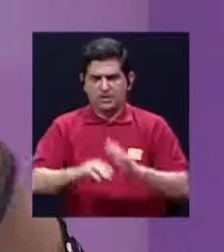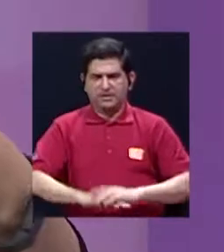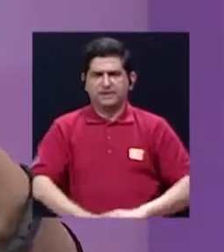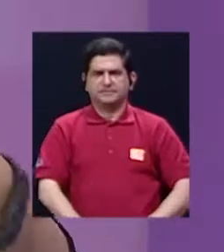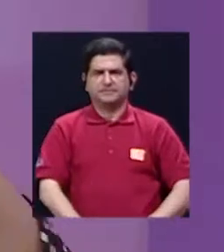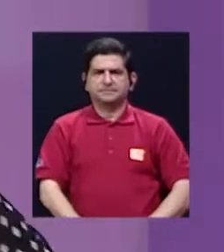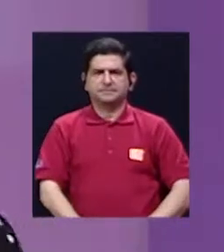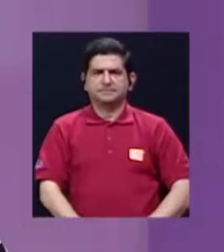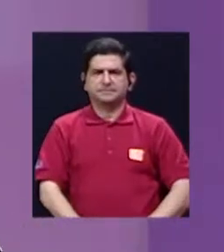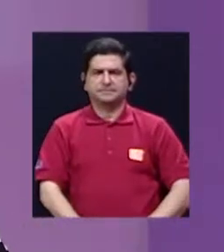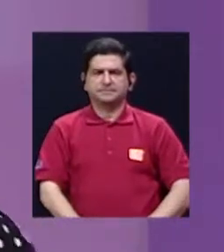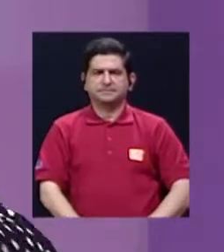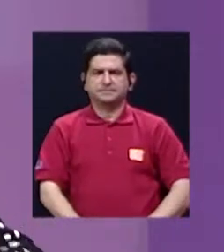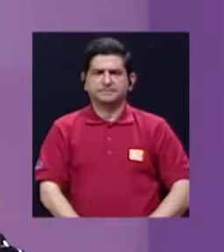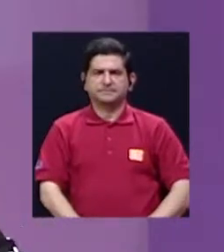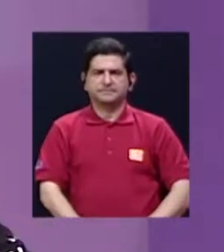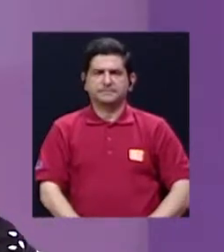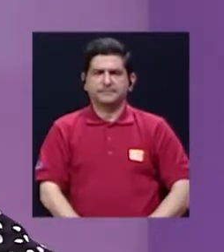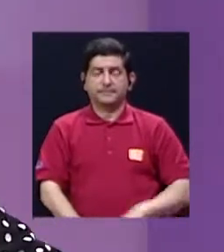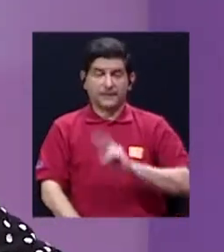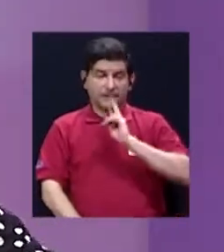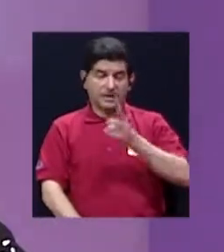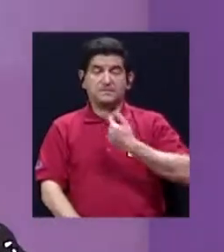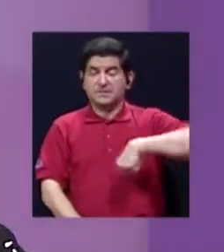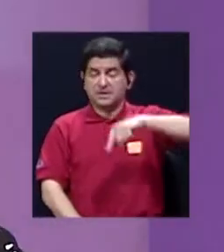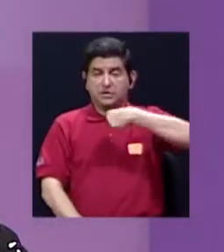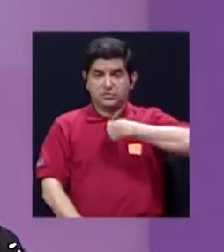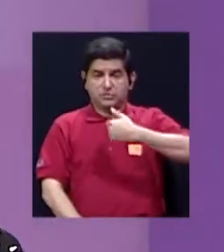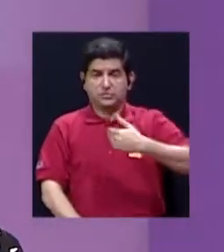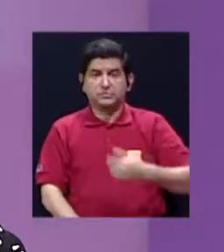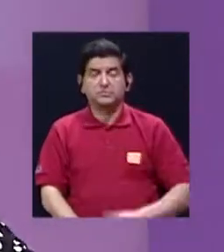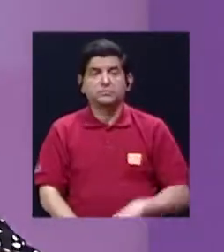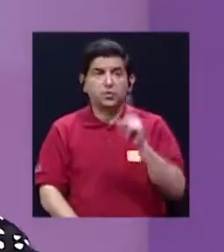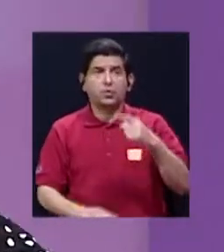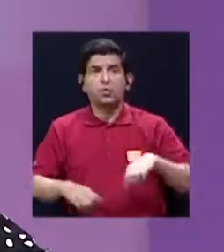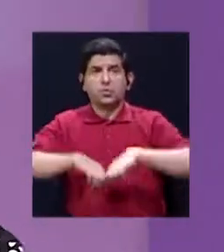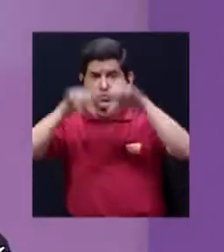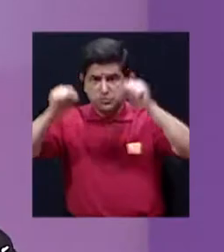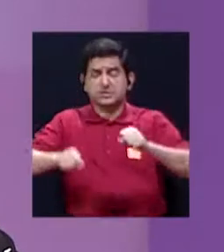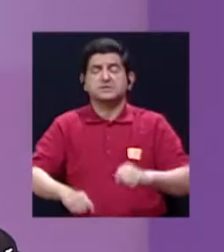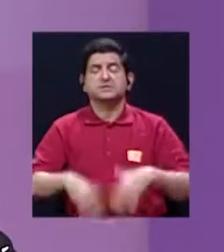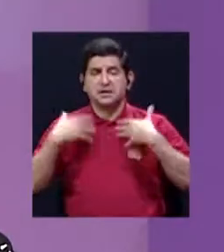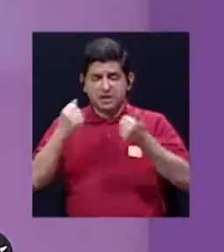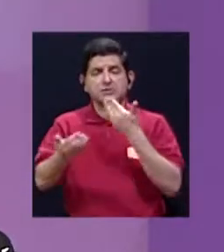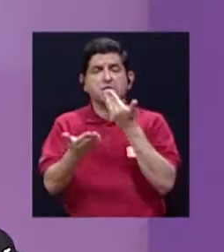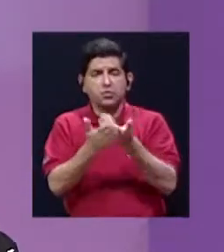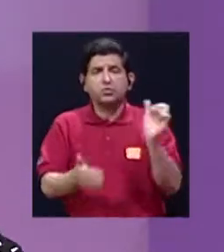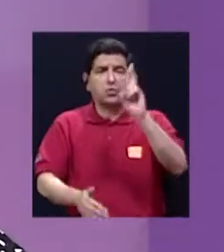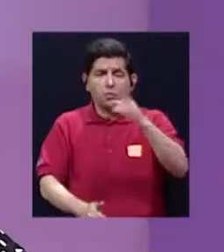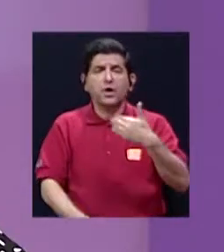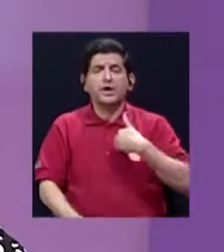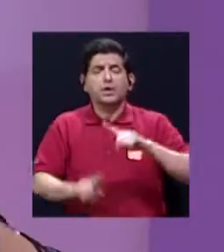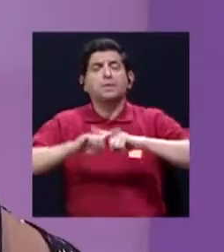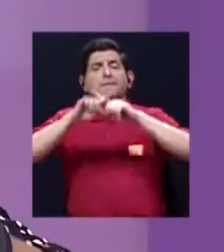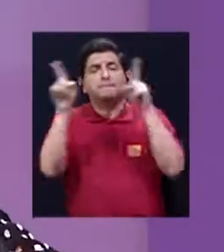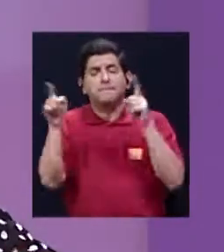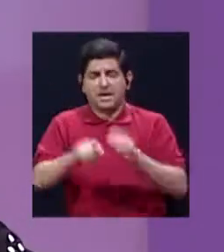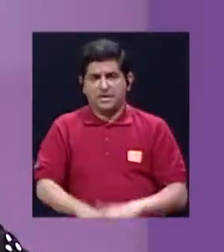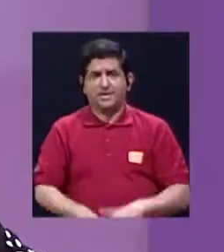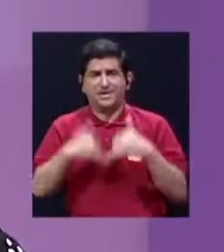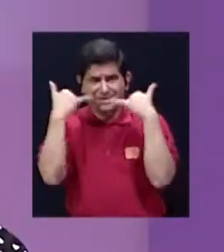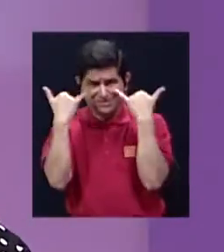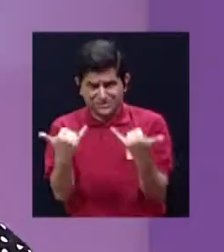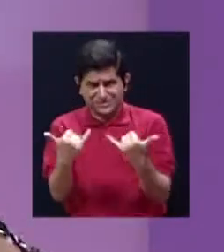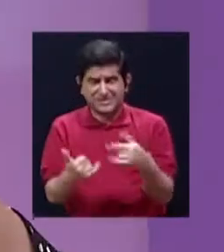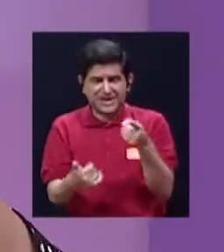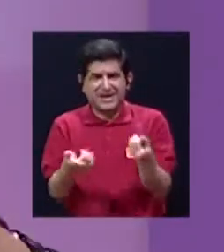¿verdad? En realidad tenemos un sistema de salud muy bueno en Costa Rica, pero resulta que cuando llegamos